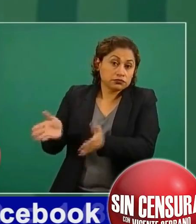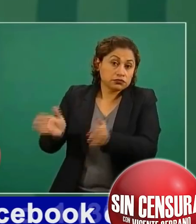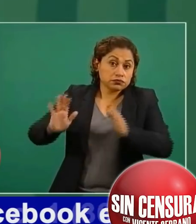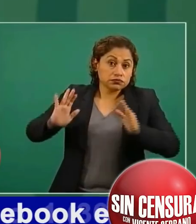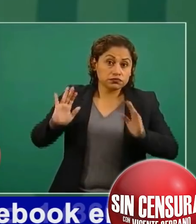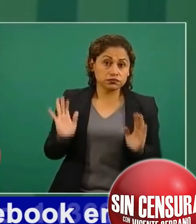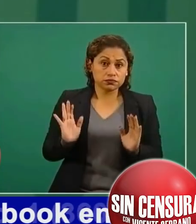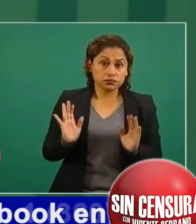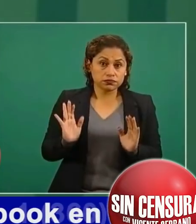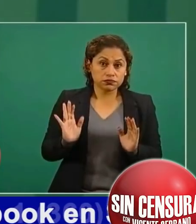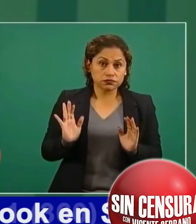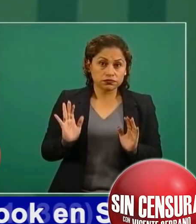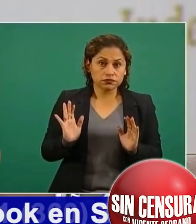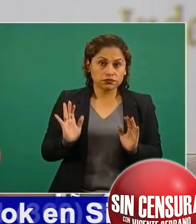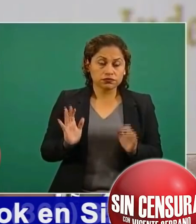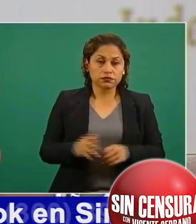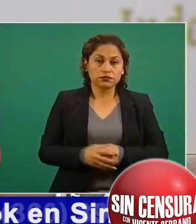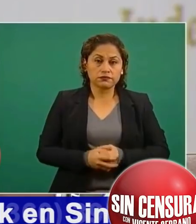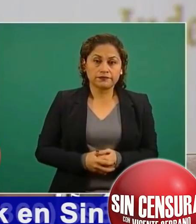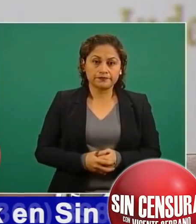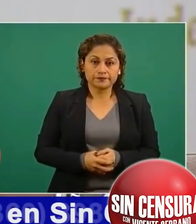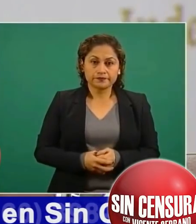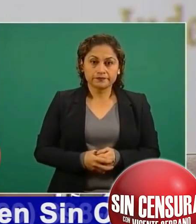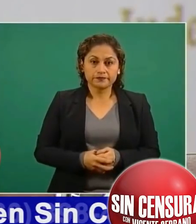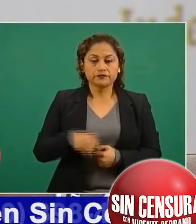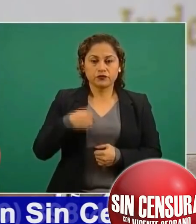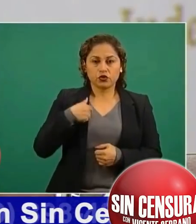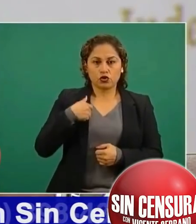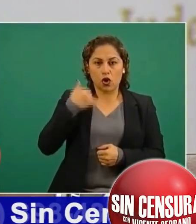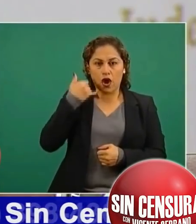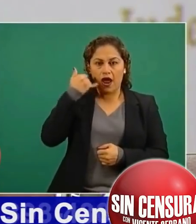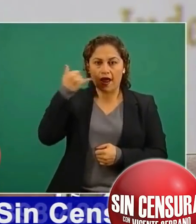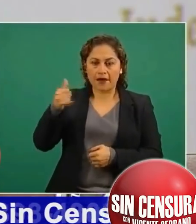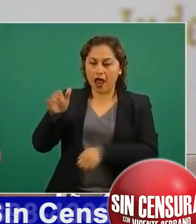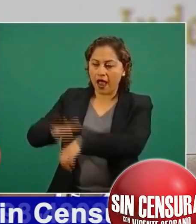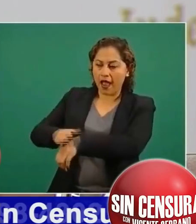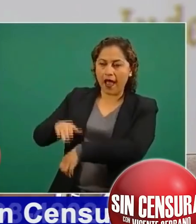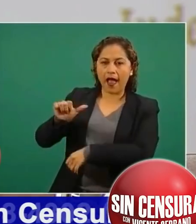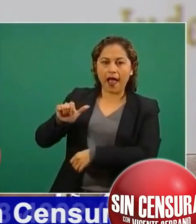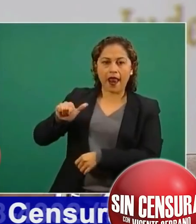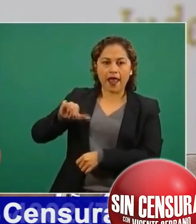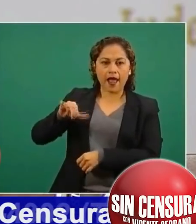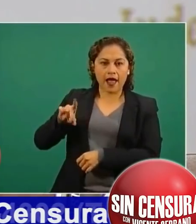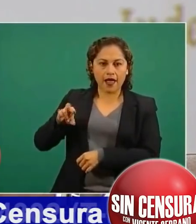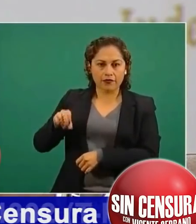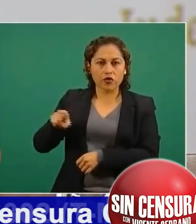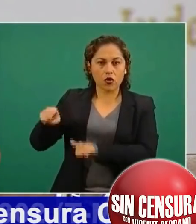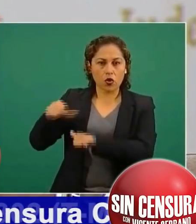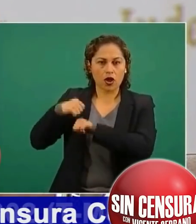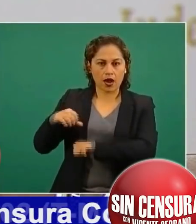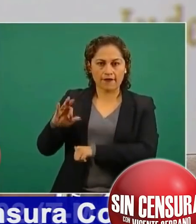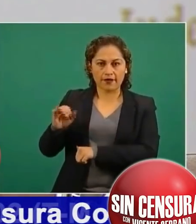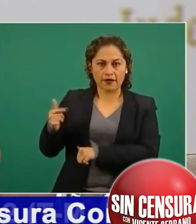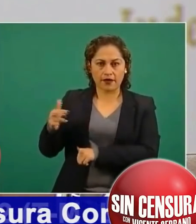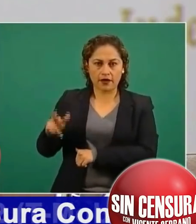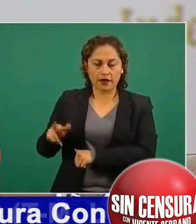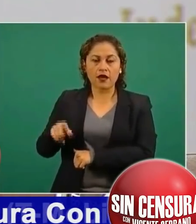porque yo no le voy a hablar a Alejandro Germanero para decirle, y además él no me lo